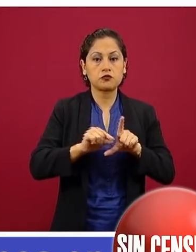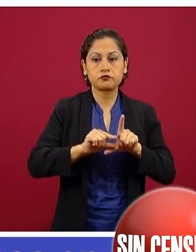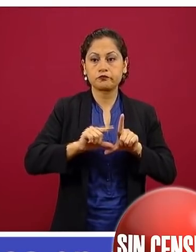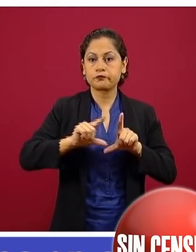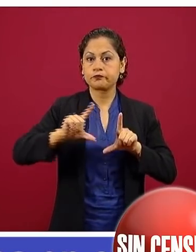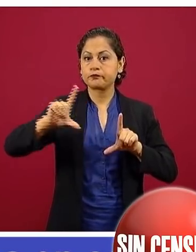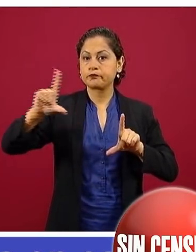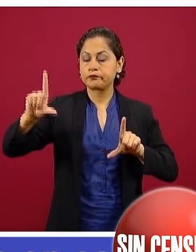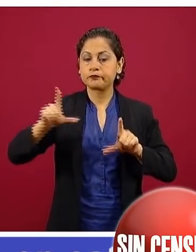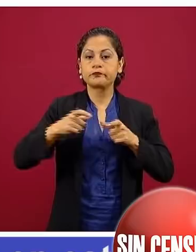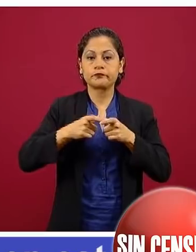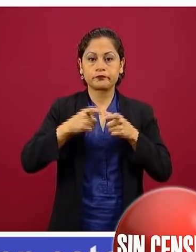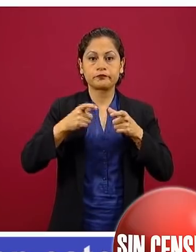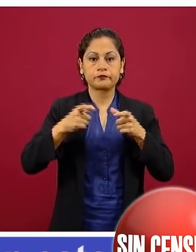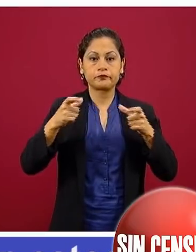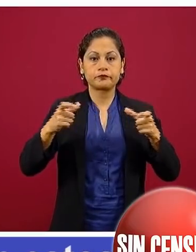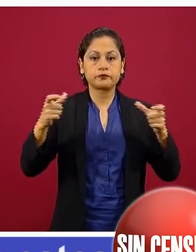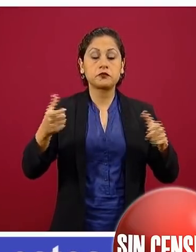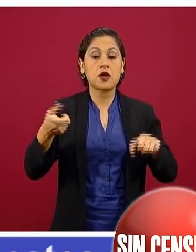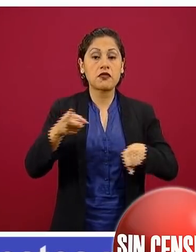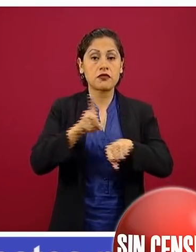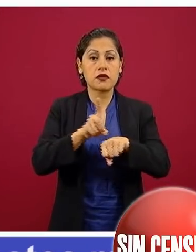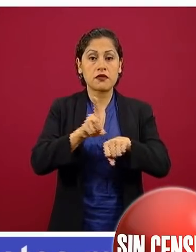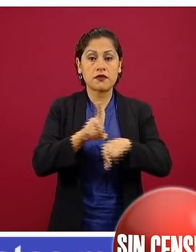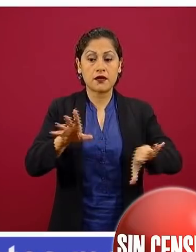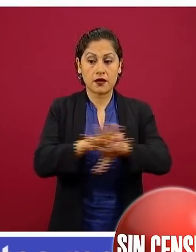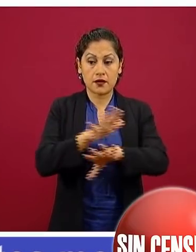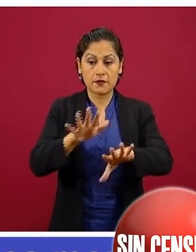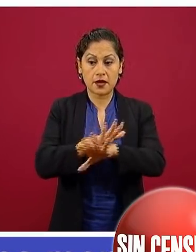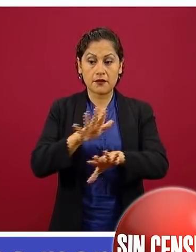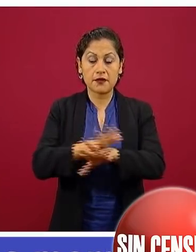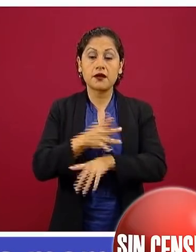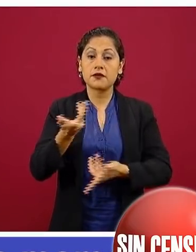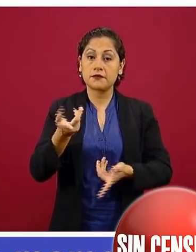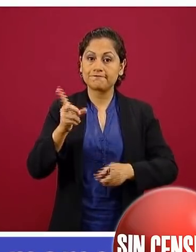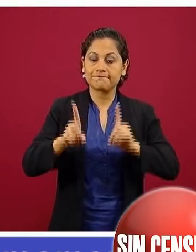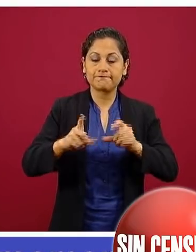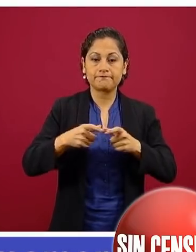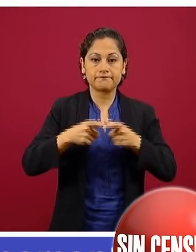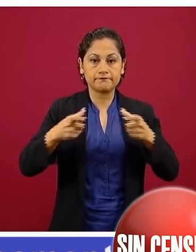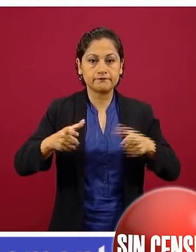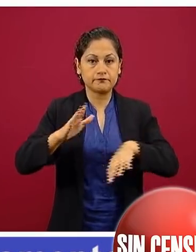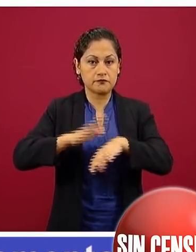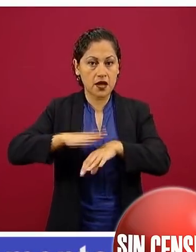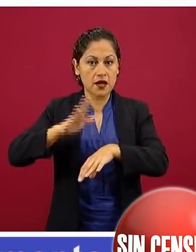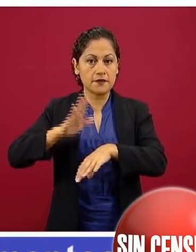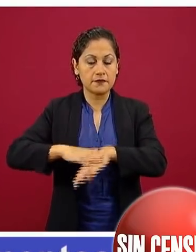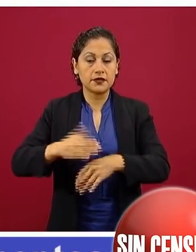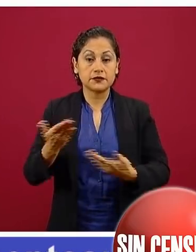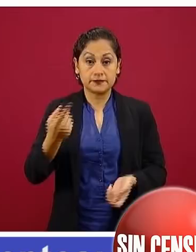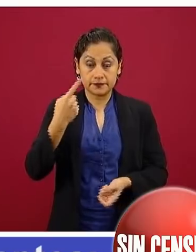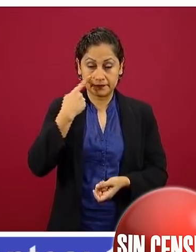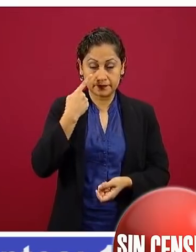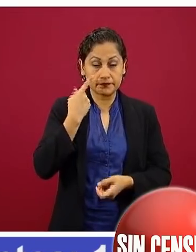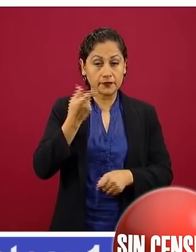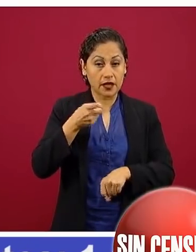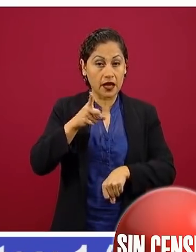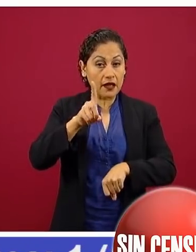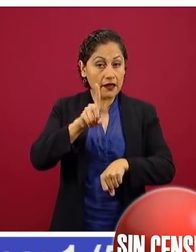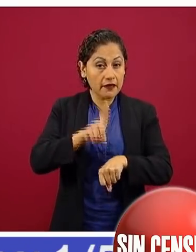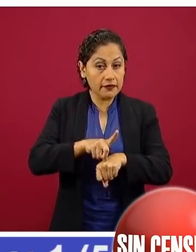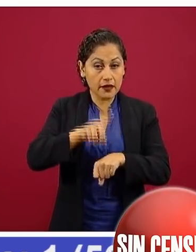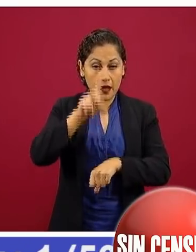este cambio, donde cada día hemos tenido más y más. Hemos tenido en el día más